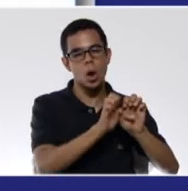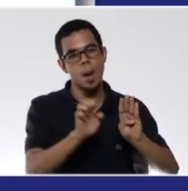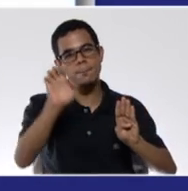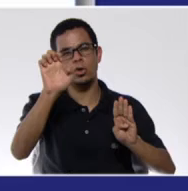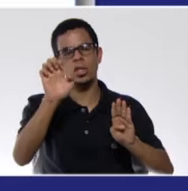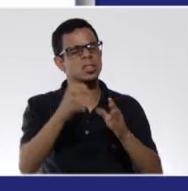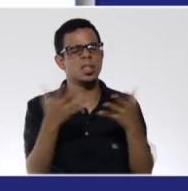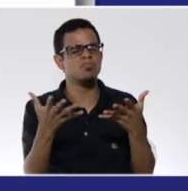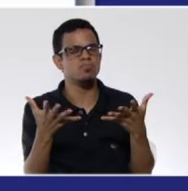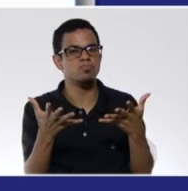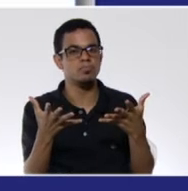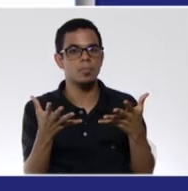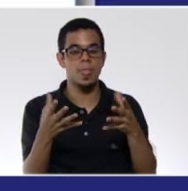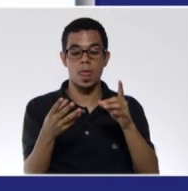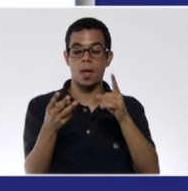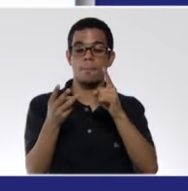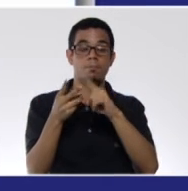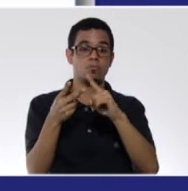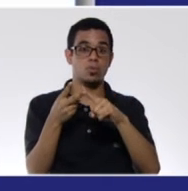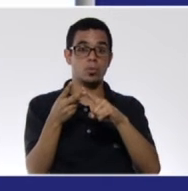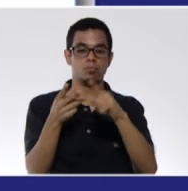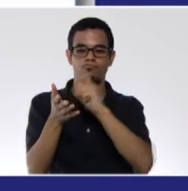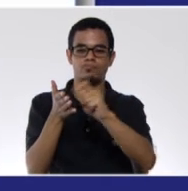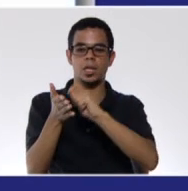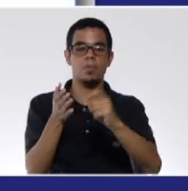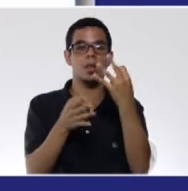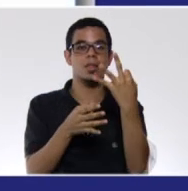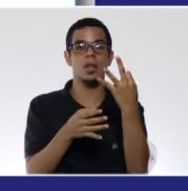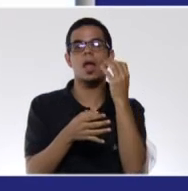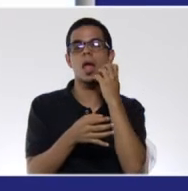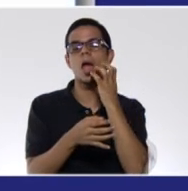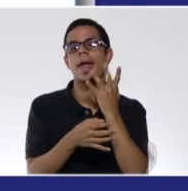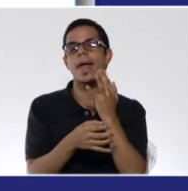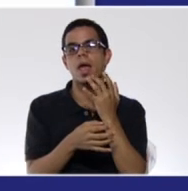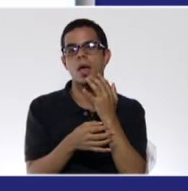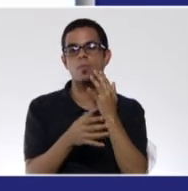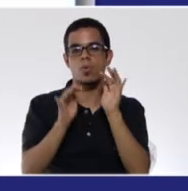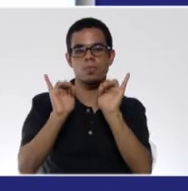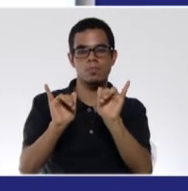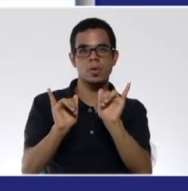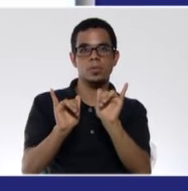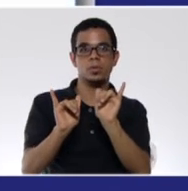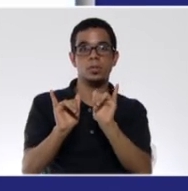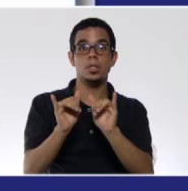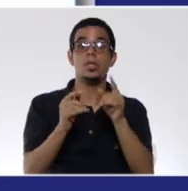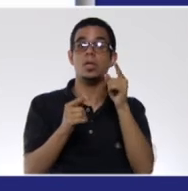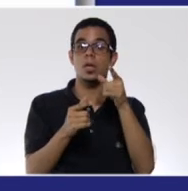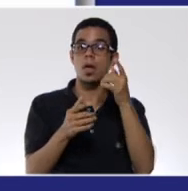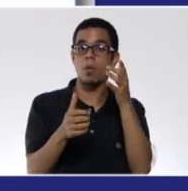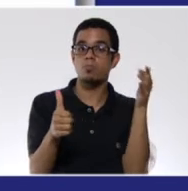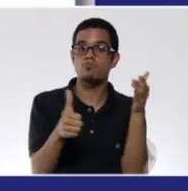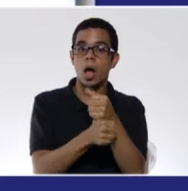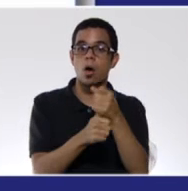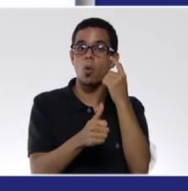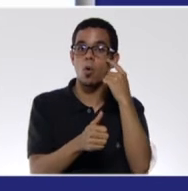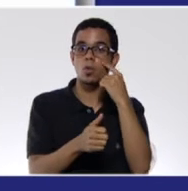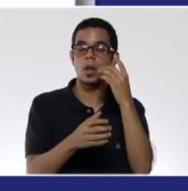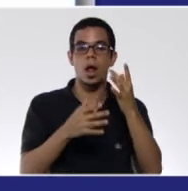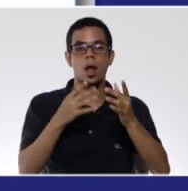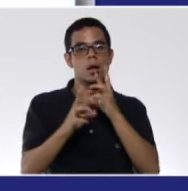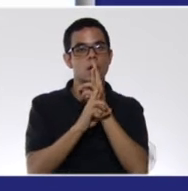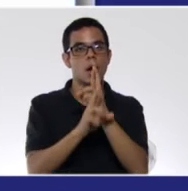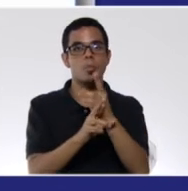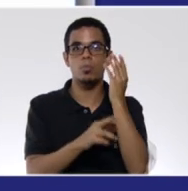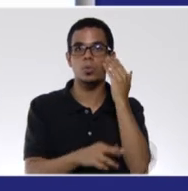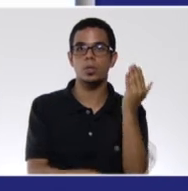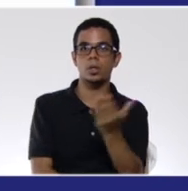ejemplos distintos de una potencia y halla el valor de x a la